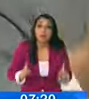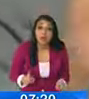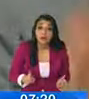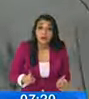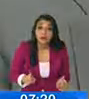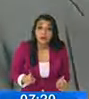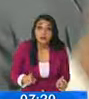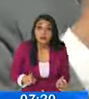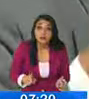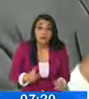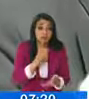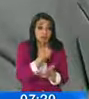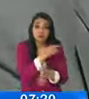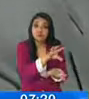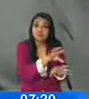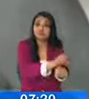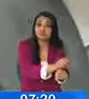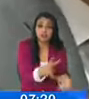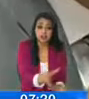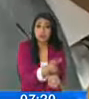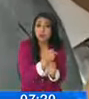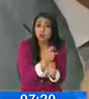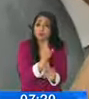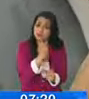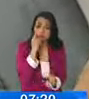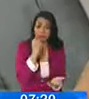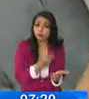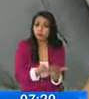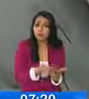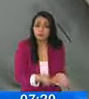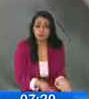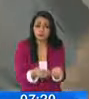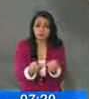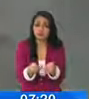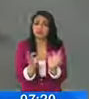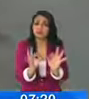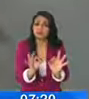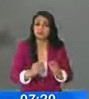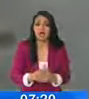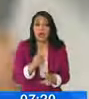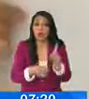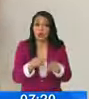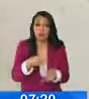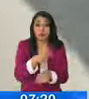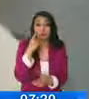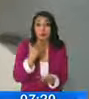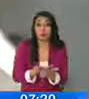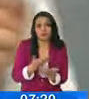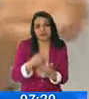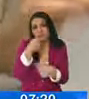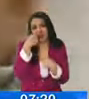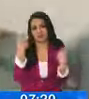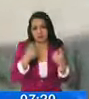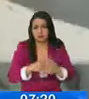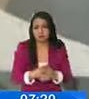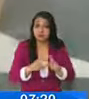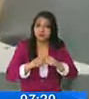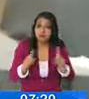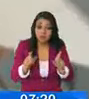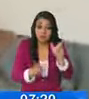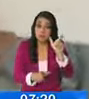habido cadena de custodia y es prueba obtenida de manera ilícita. En todo caso, este ciudadano, a quien no